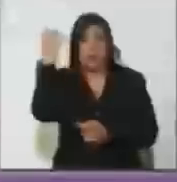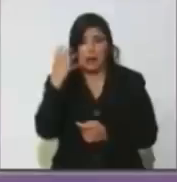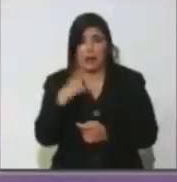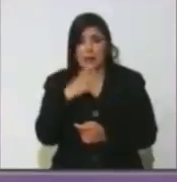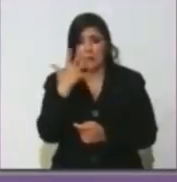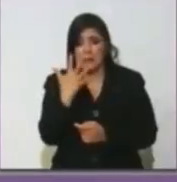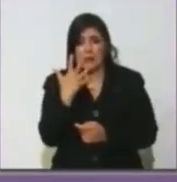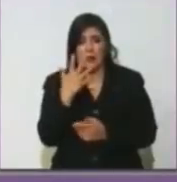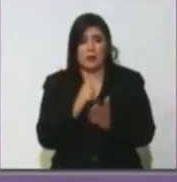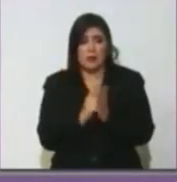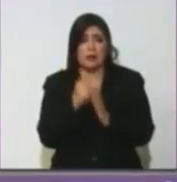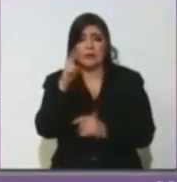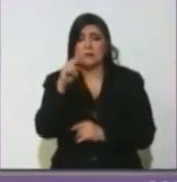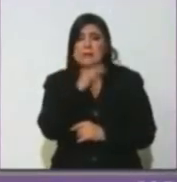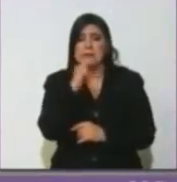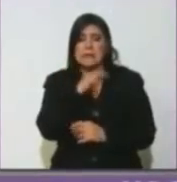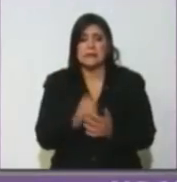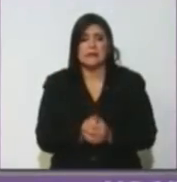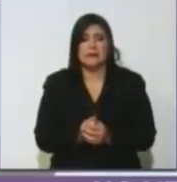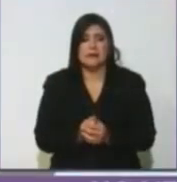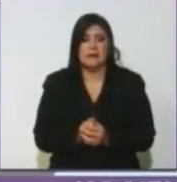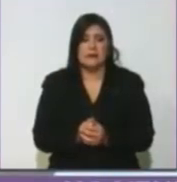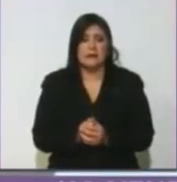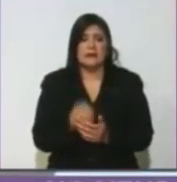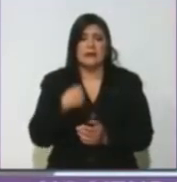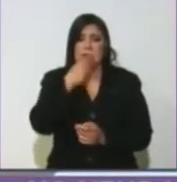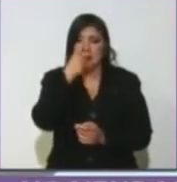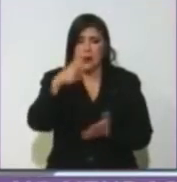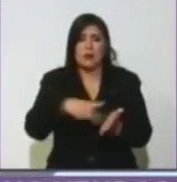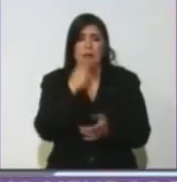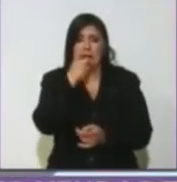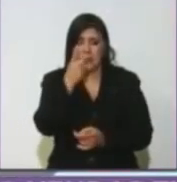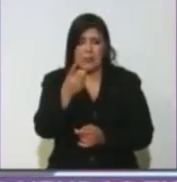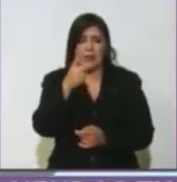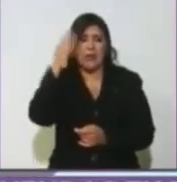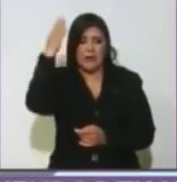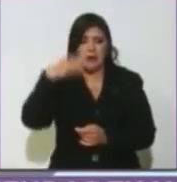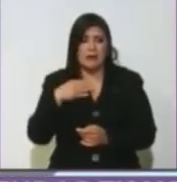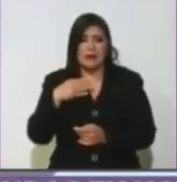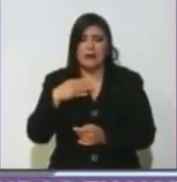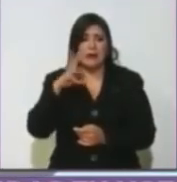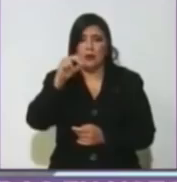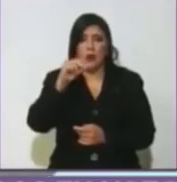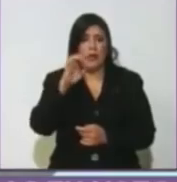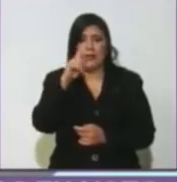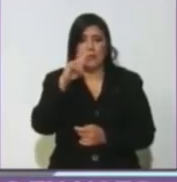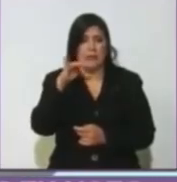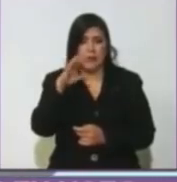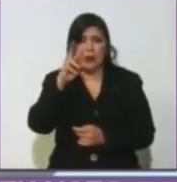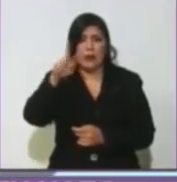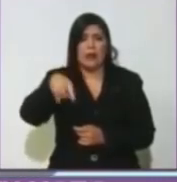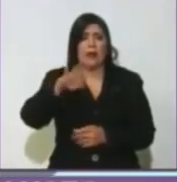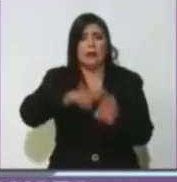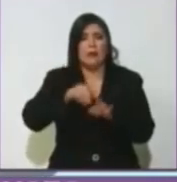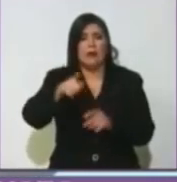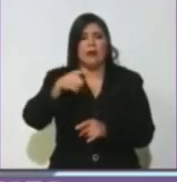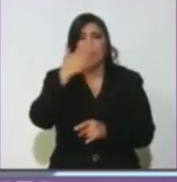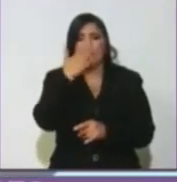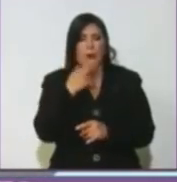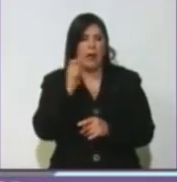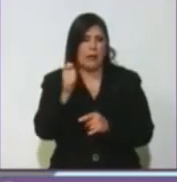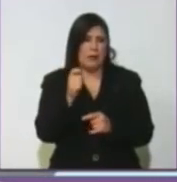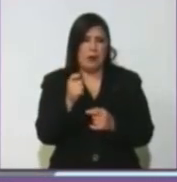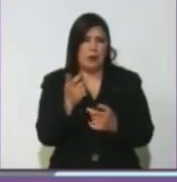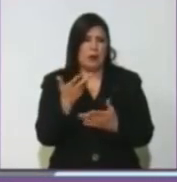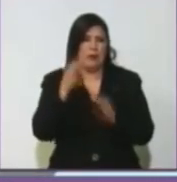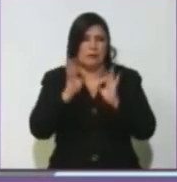cinco segundos para la rápida soy muy rápido adelante te lo vuelvo a decir alejandra no es ético y es vil utilizar una tragedia como